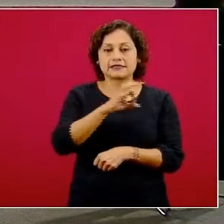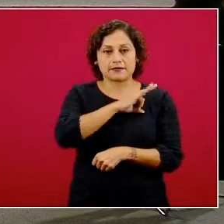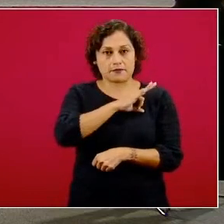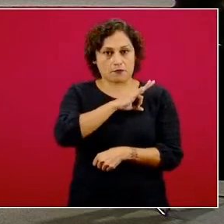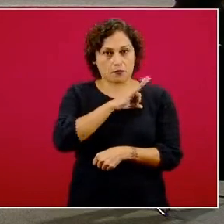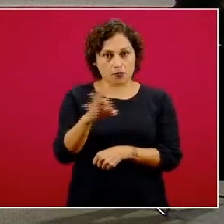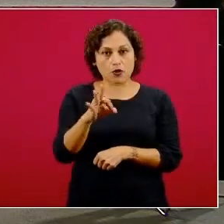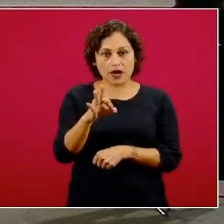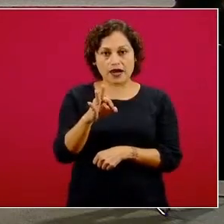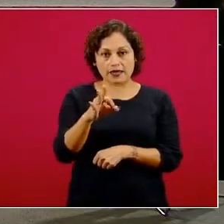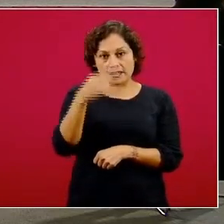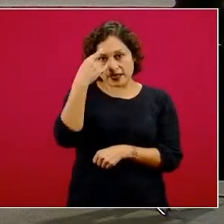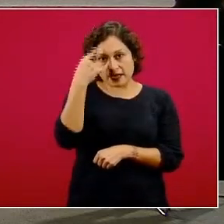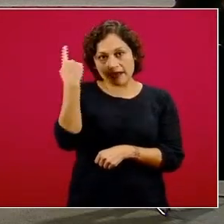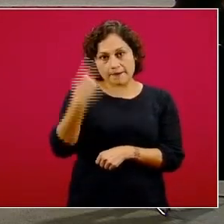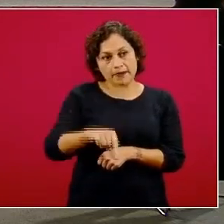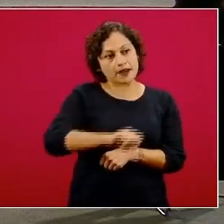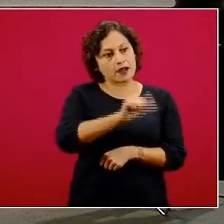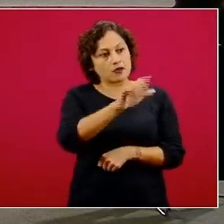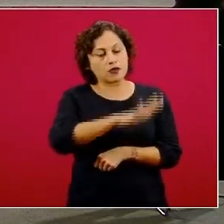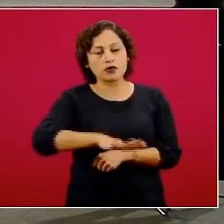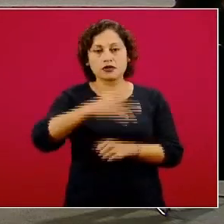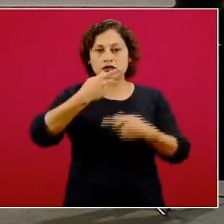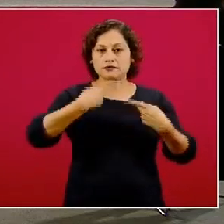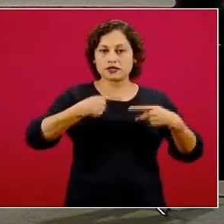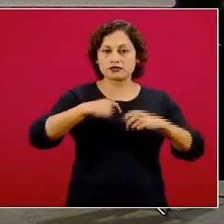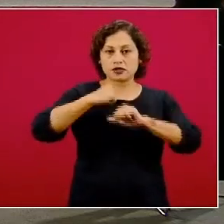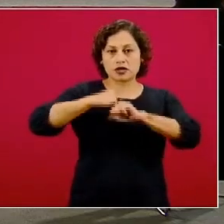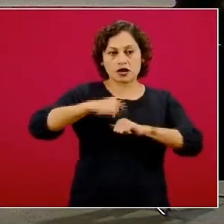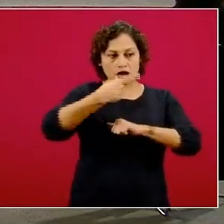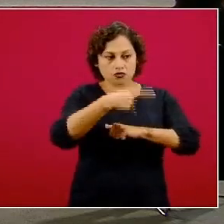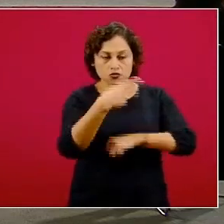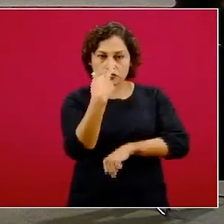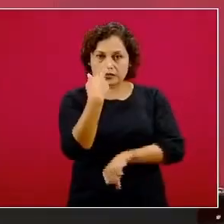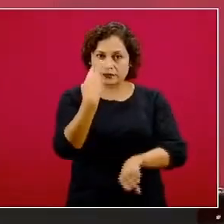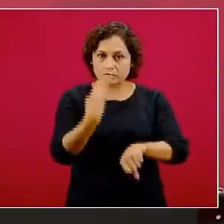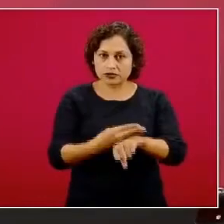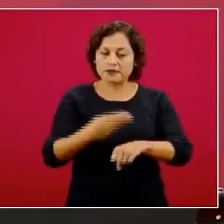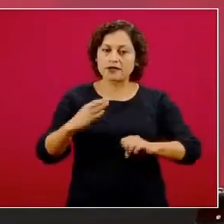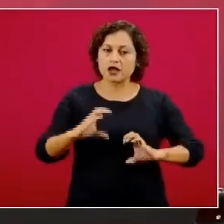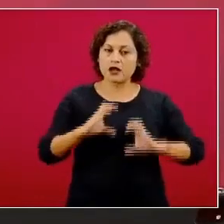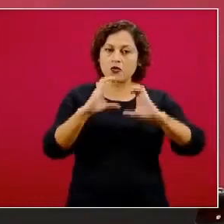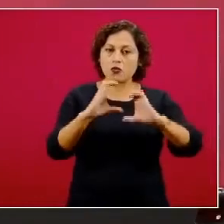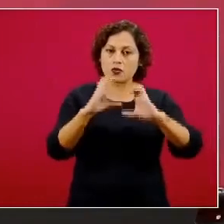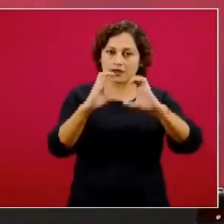conjuntarnos con las autoridades que manejan este tipo de riesgos y tener